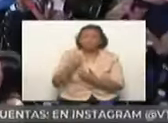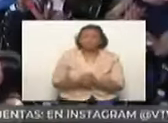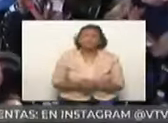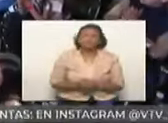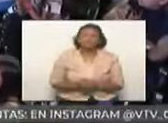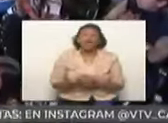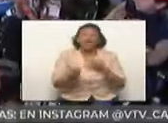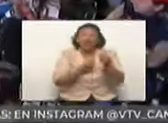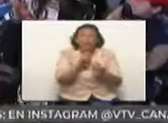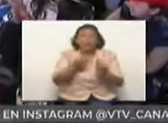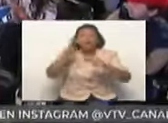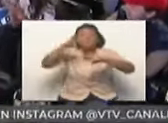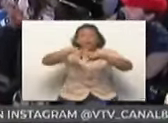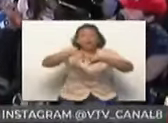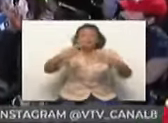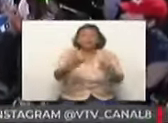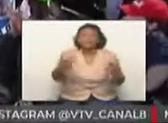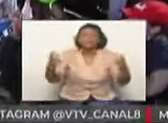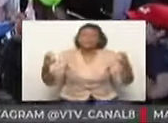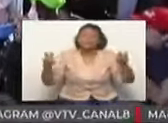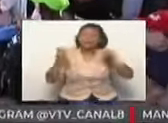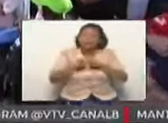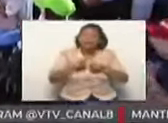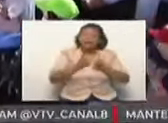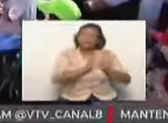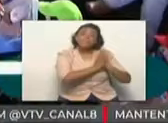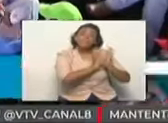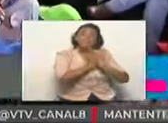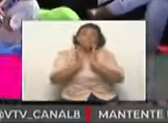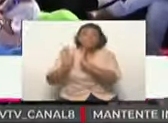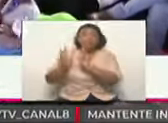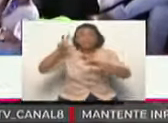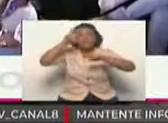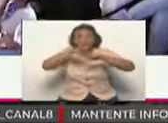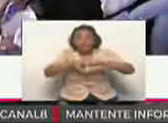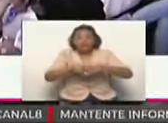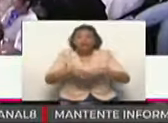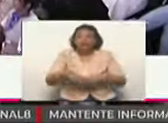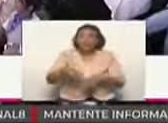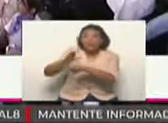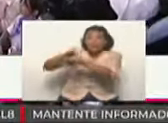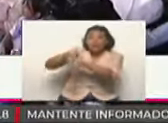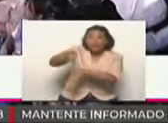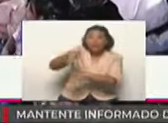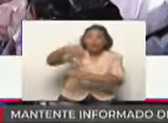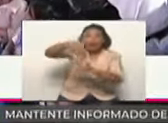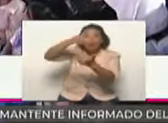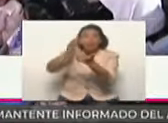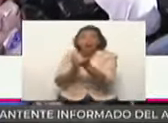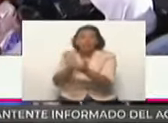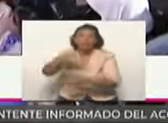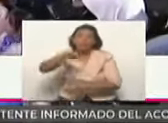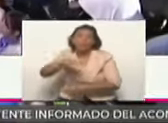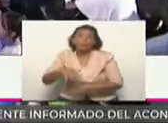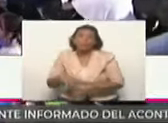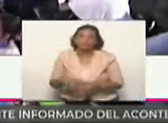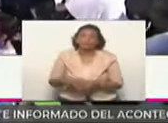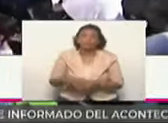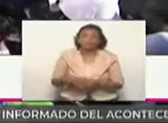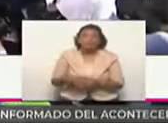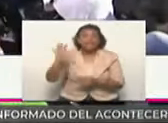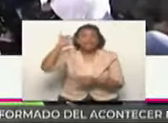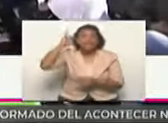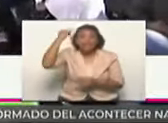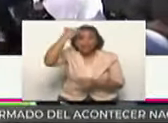Bueno, vamos a sentarnos a conversar un rato. El aguacate. Ah, Daniel, ¿este aguacate de dónde es? De Yaracuy, presidente. Ellos